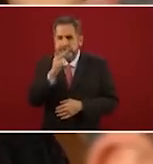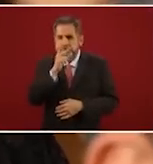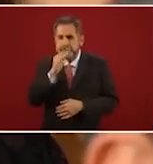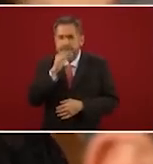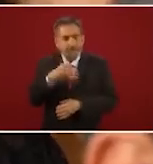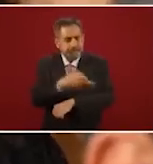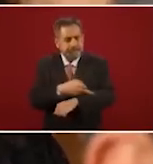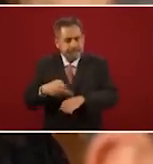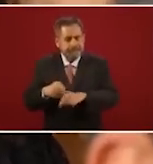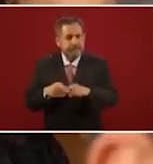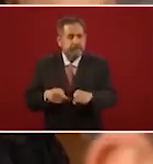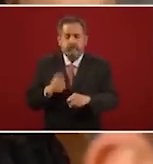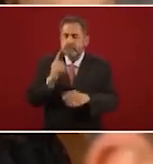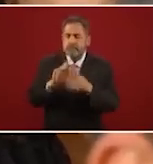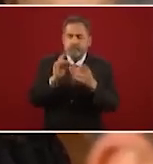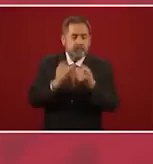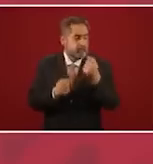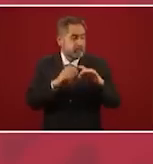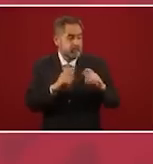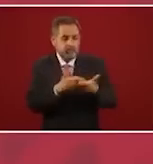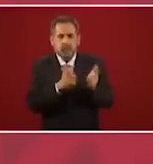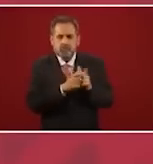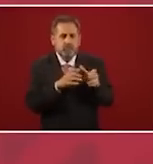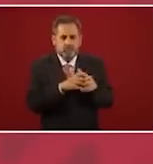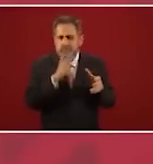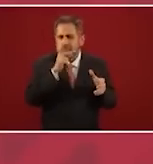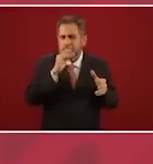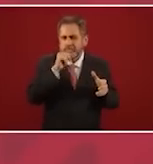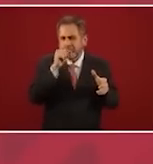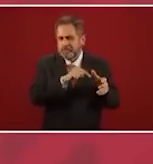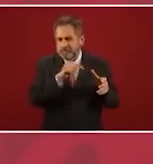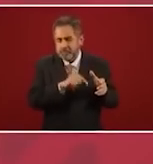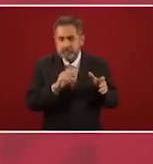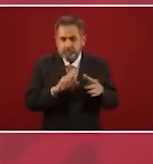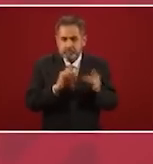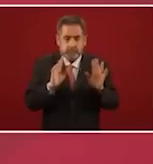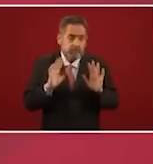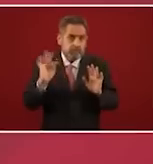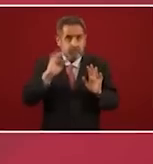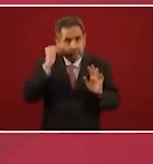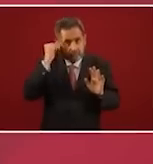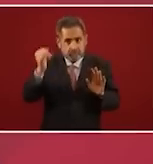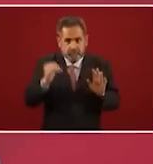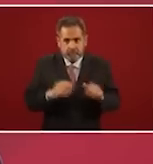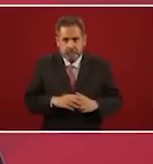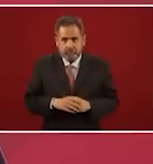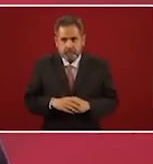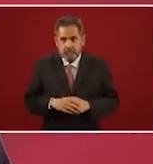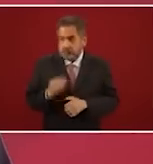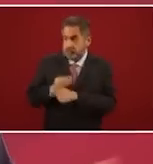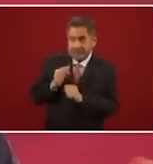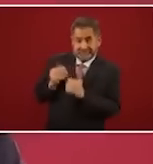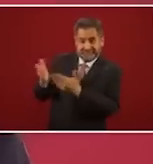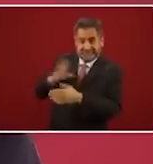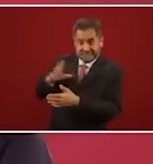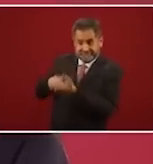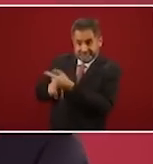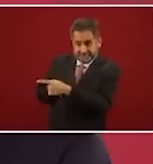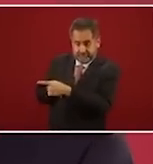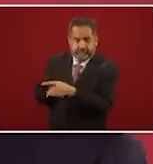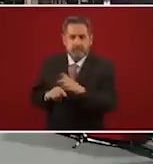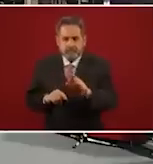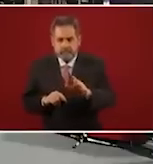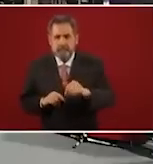de familia, o por lo menos un grupo de padres de familia, quiero pensar que están aquí afuera ahorita, se ha asumido, o ellos